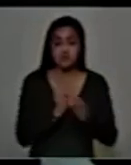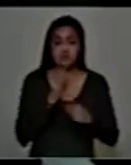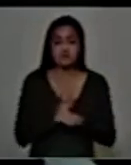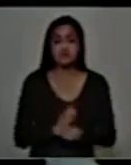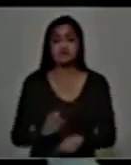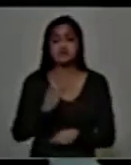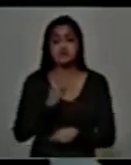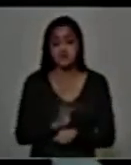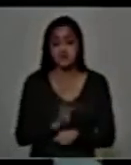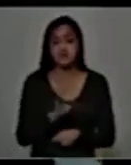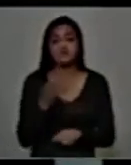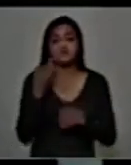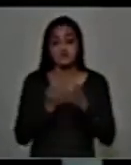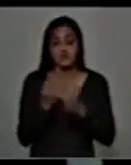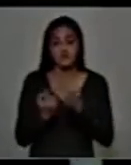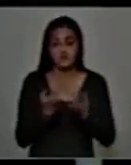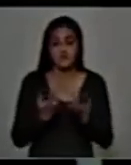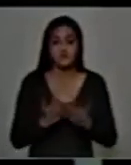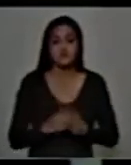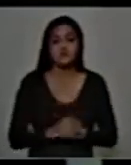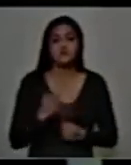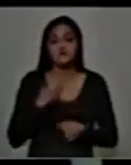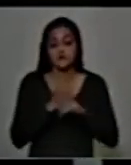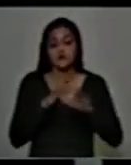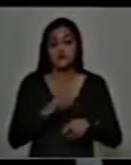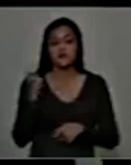11.136 metros cuadrados.